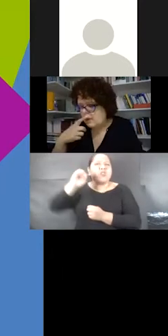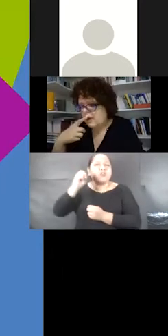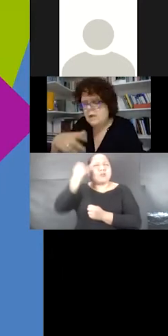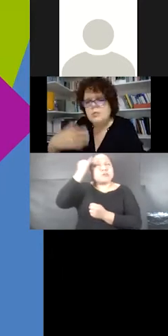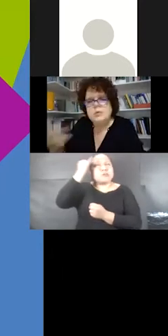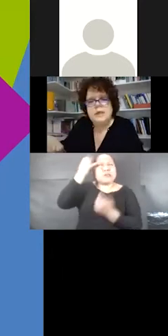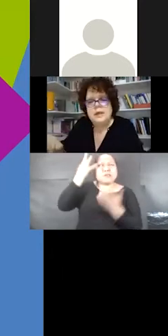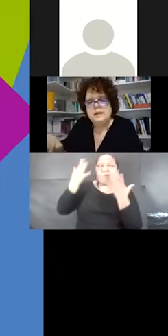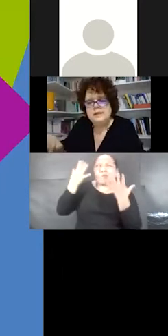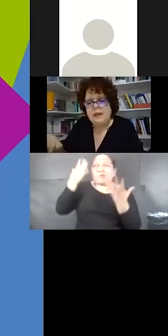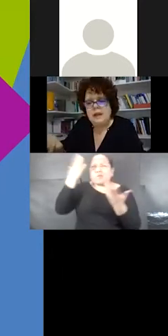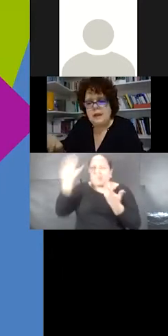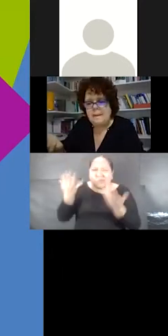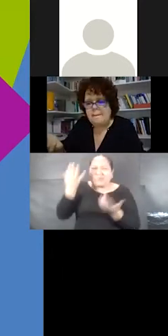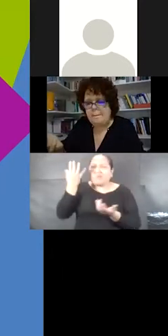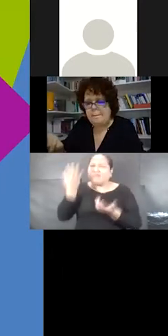comentado, mucho